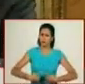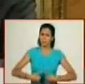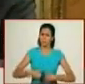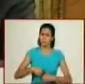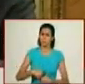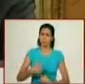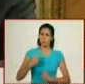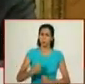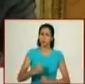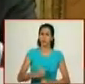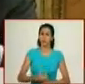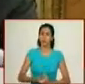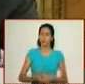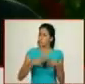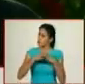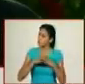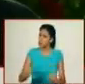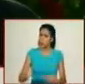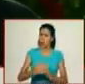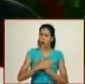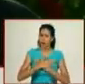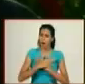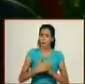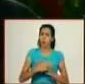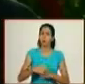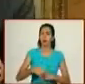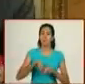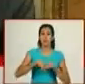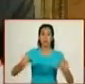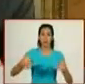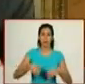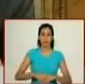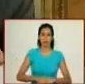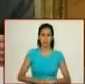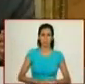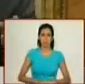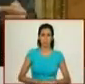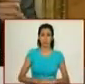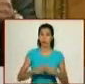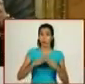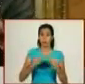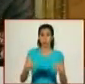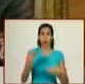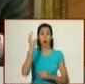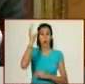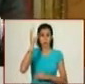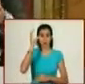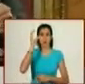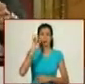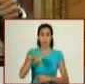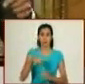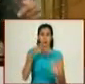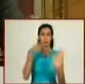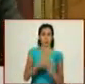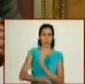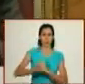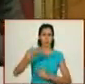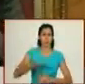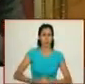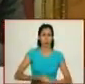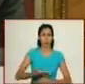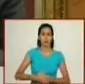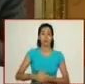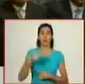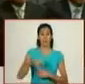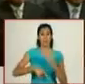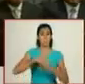compatriotas, todo nuestro amor por esta tierra, toda nuestra conciencia acerca de la importancia